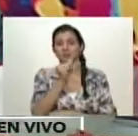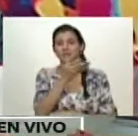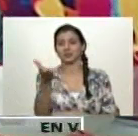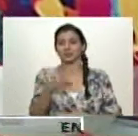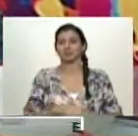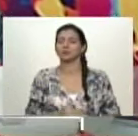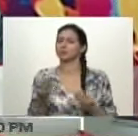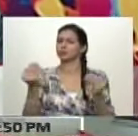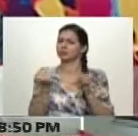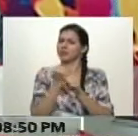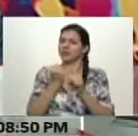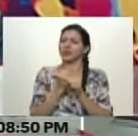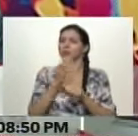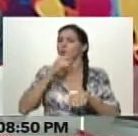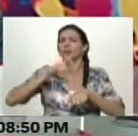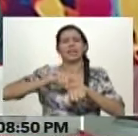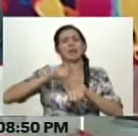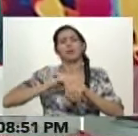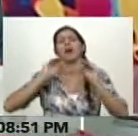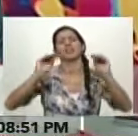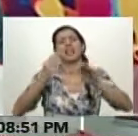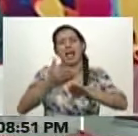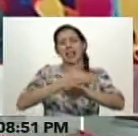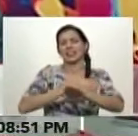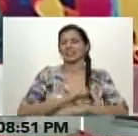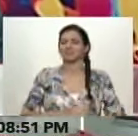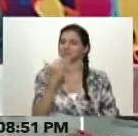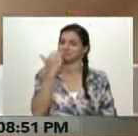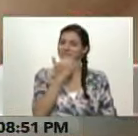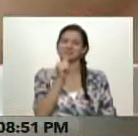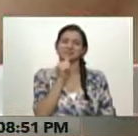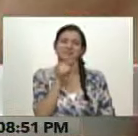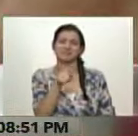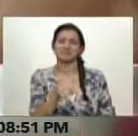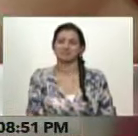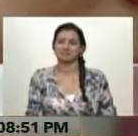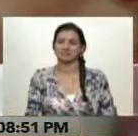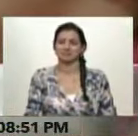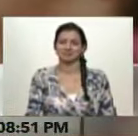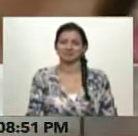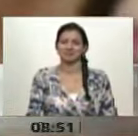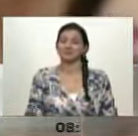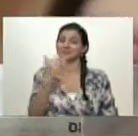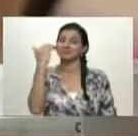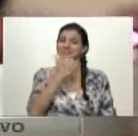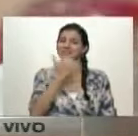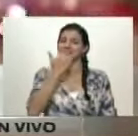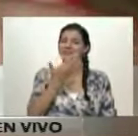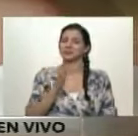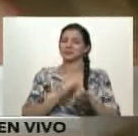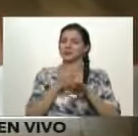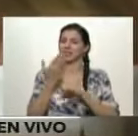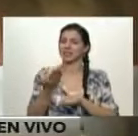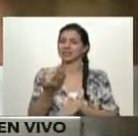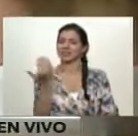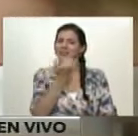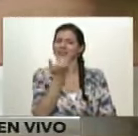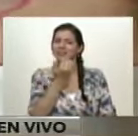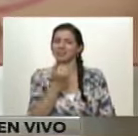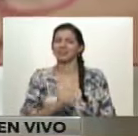Mucho trabajo, no dio chance de... Se ríe ya. Porque Fidel se ríe, ¿vale? ¿De qué se ríe